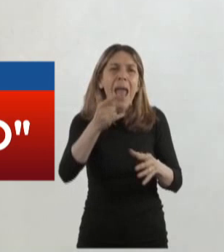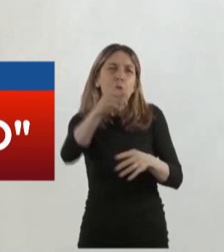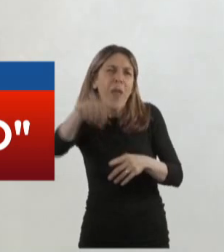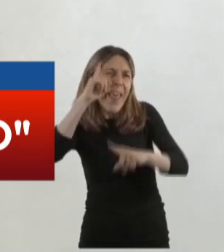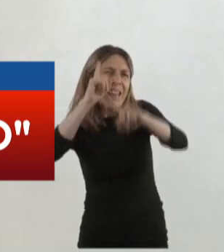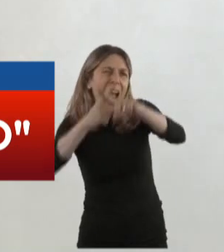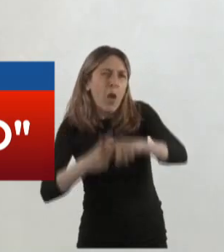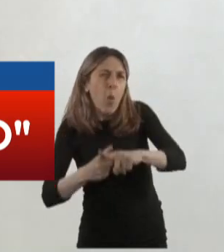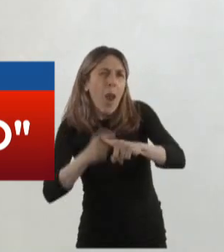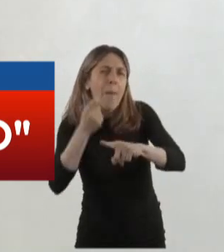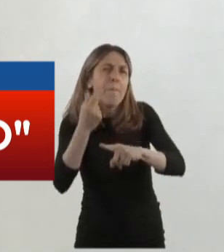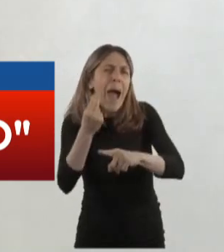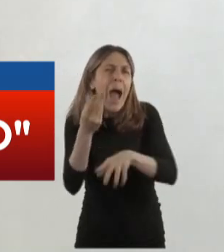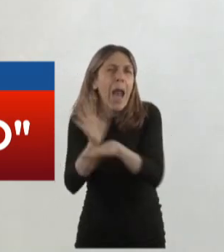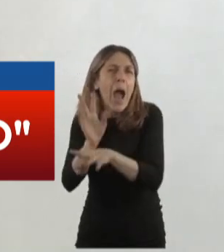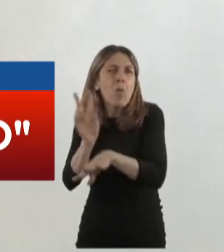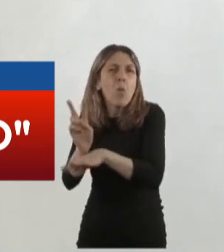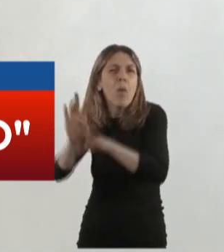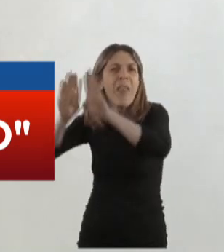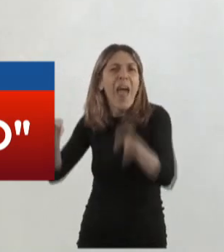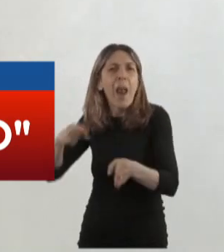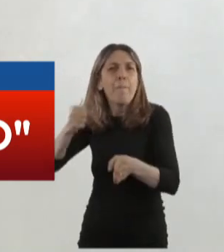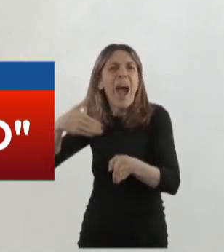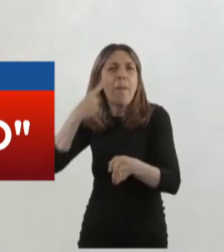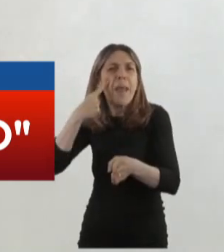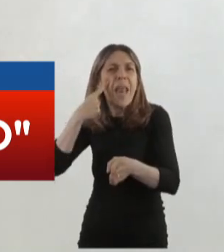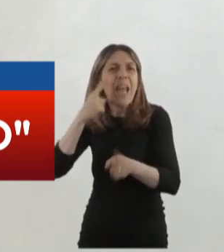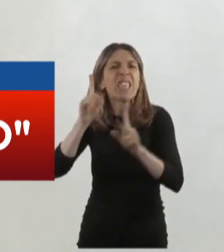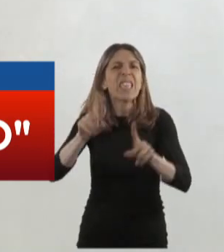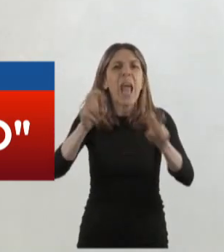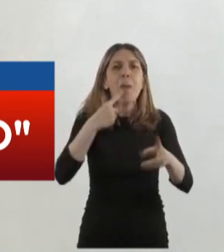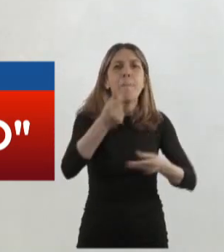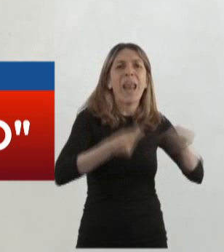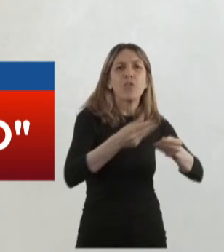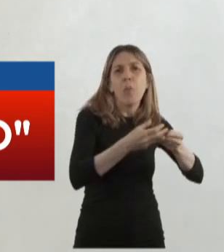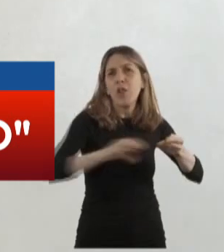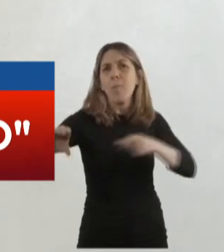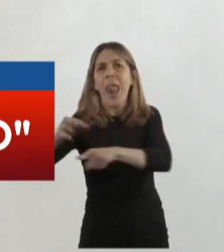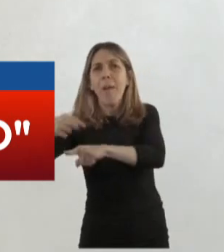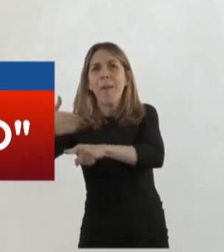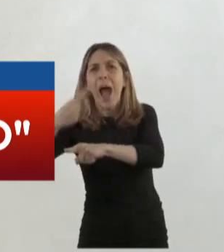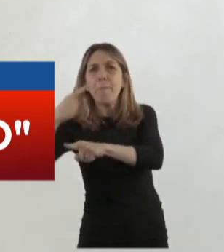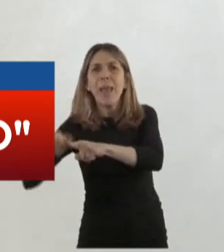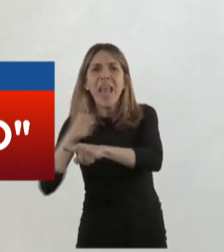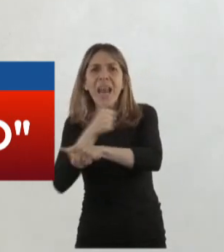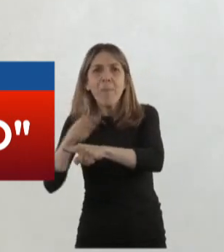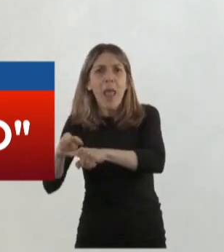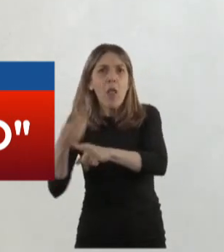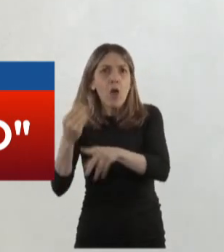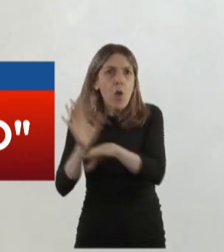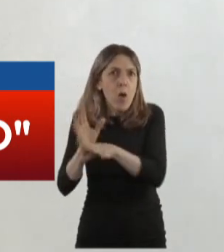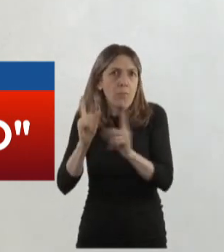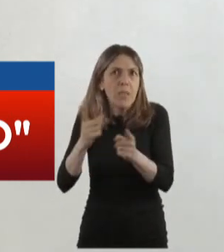aproximado para el PAMI, en función del presupuesto nacional, esta cuestión de que los aumentos efectivamente se retrotraigan